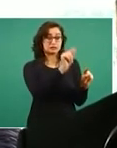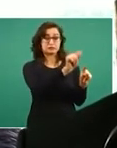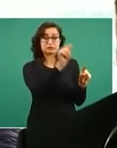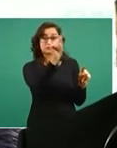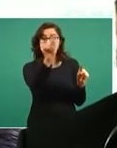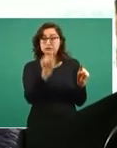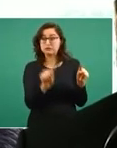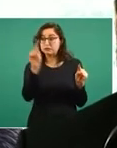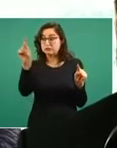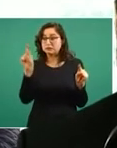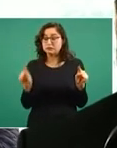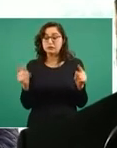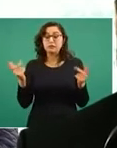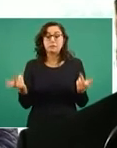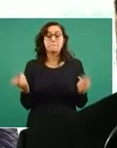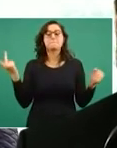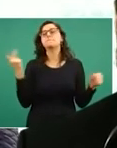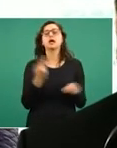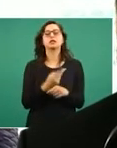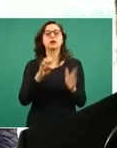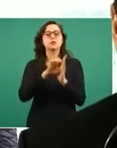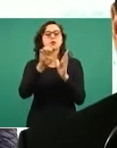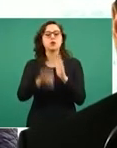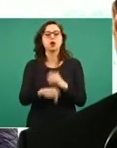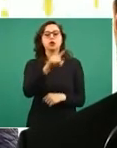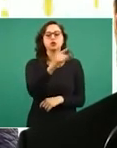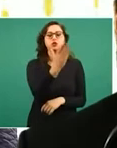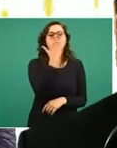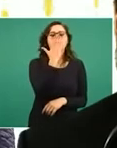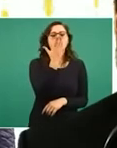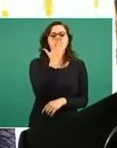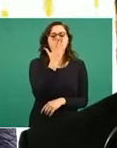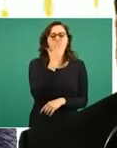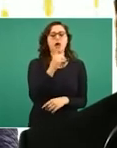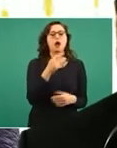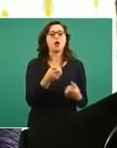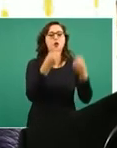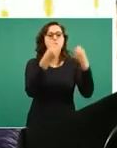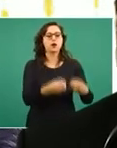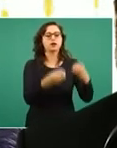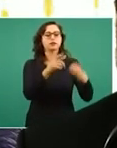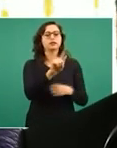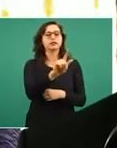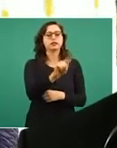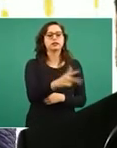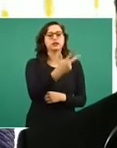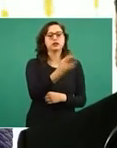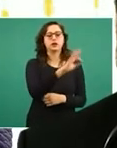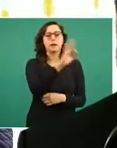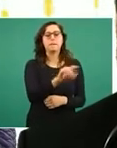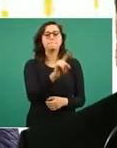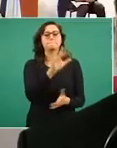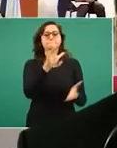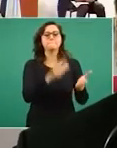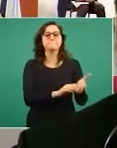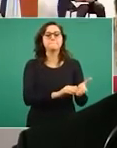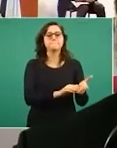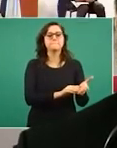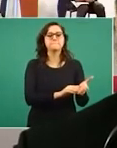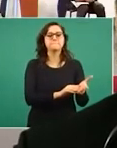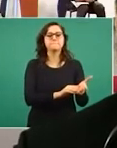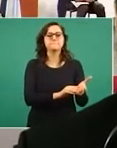se estarían cubriendo en algunos años para algunos penales hasta el 2032 y a otros penales hasta el año 2000